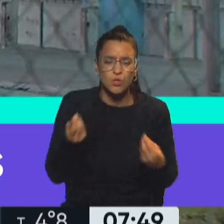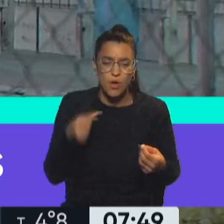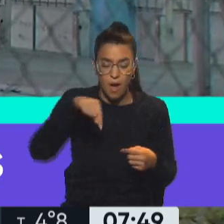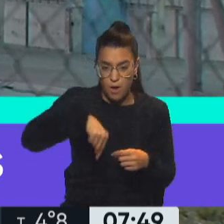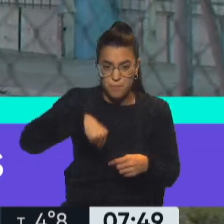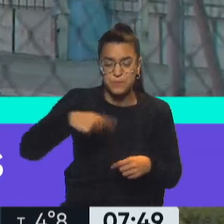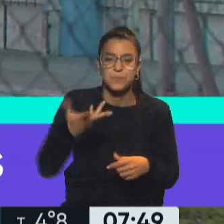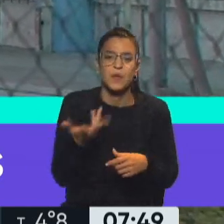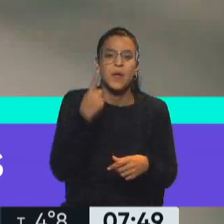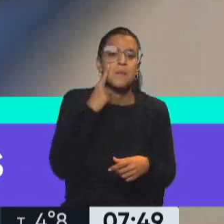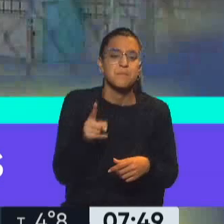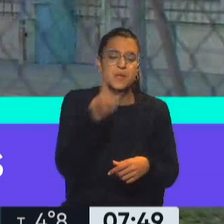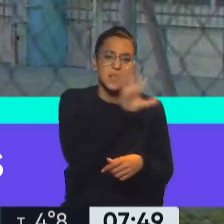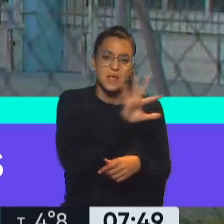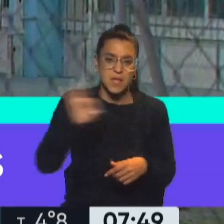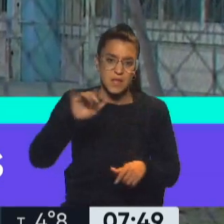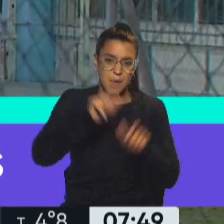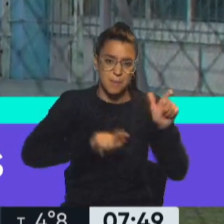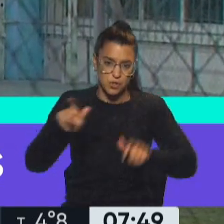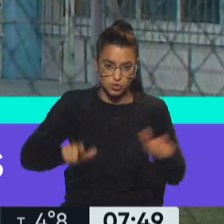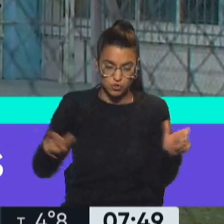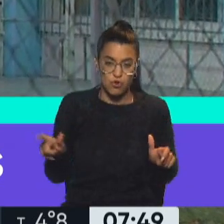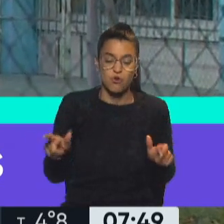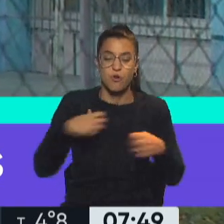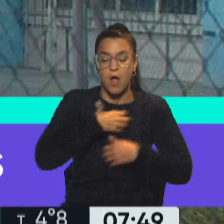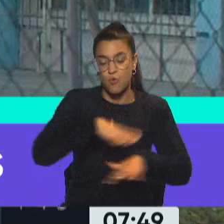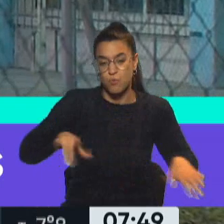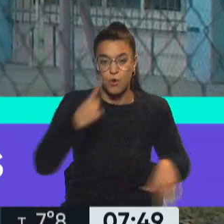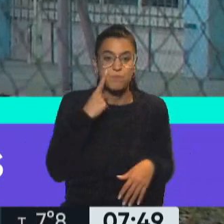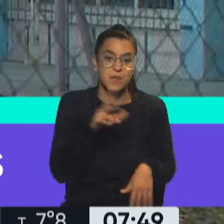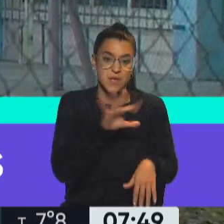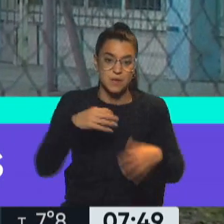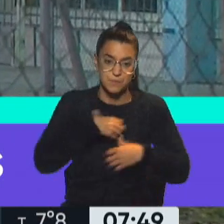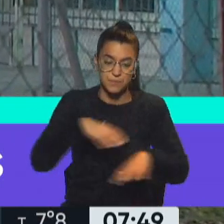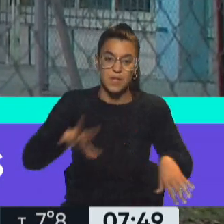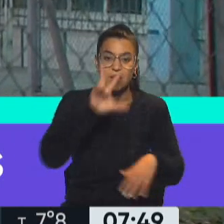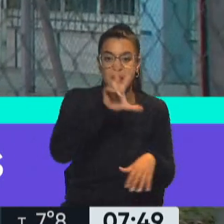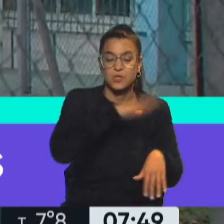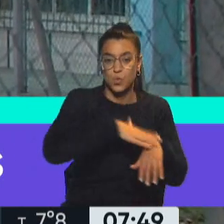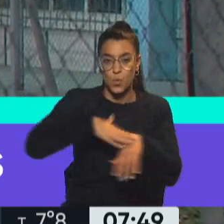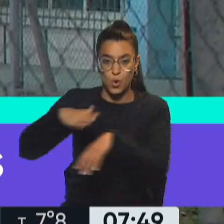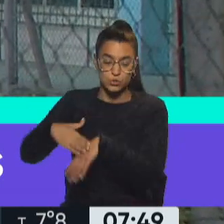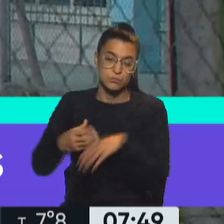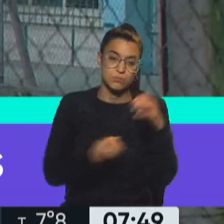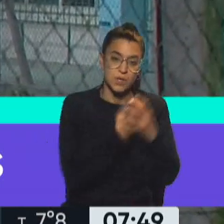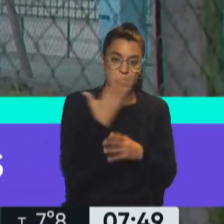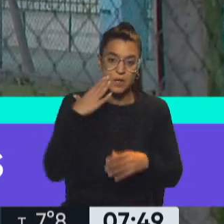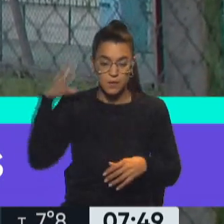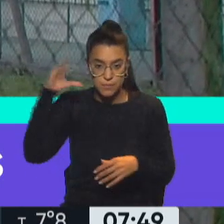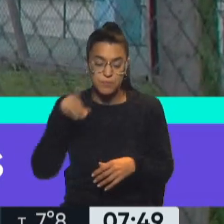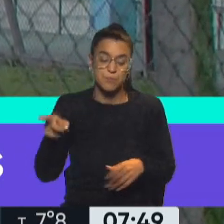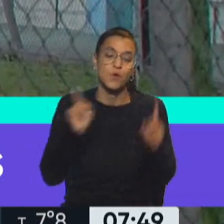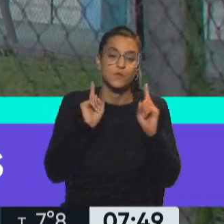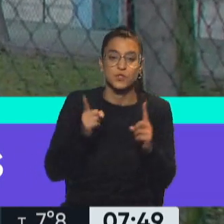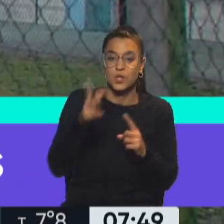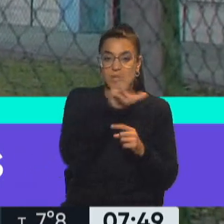este momento ronda las 1.500 personas, o sea, 1.500 alumnos, entre los tres turnos. Y profesores somos más de 300, o